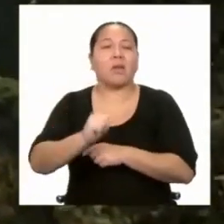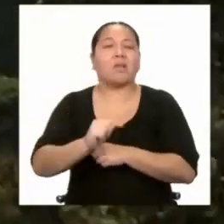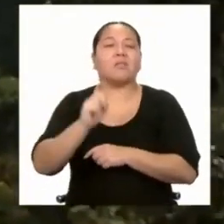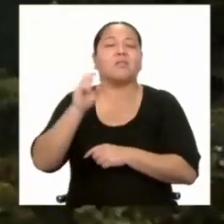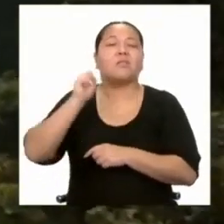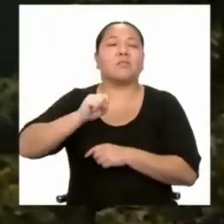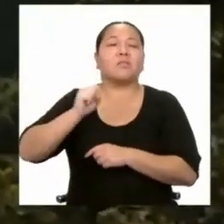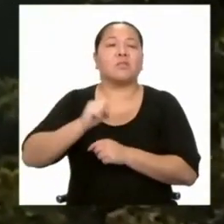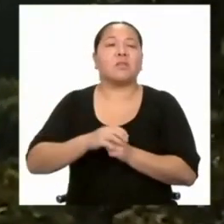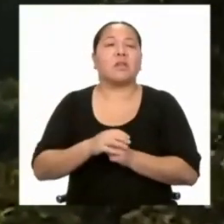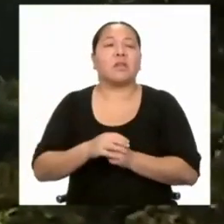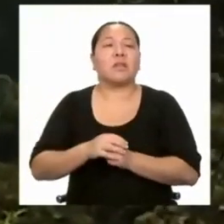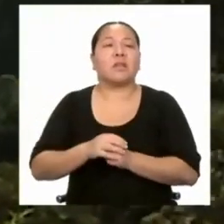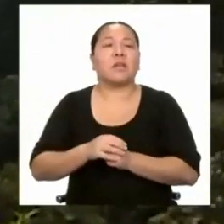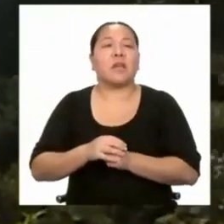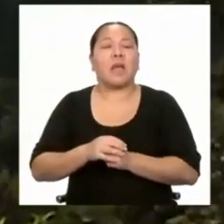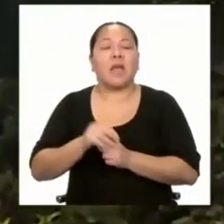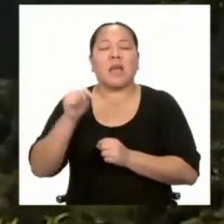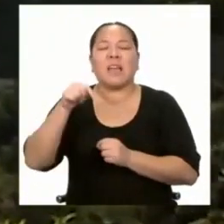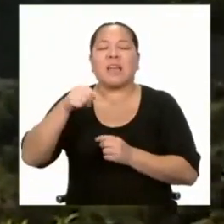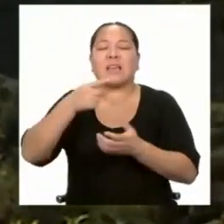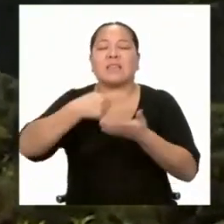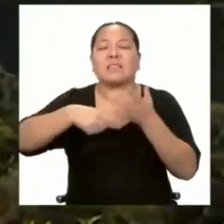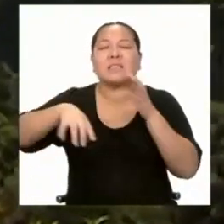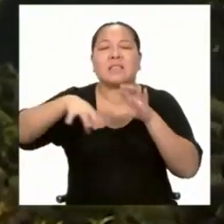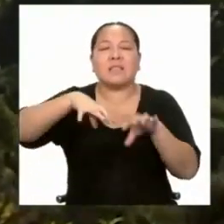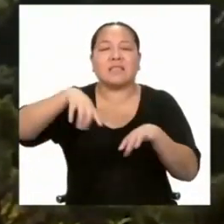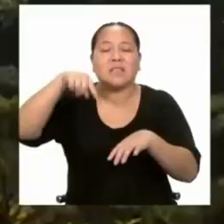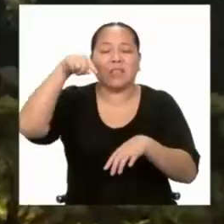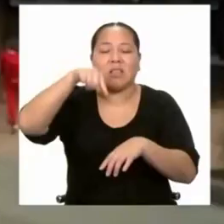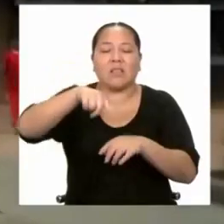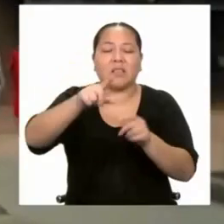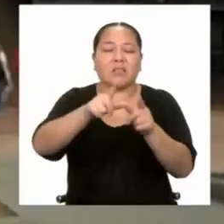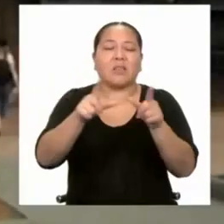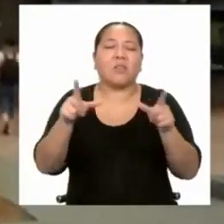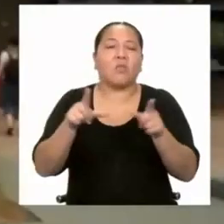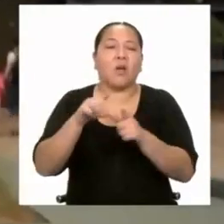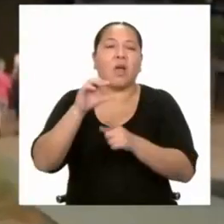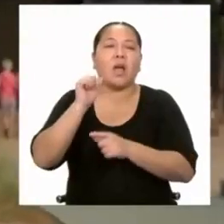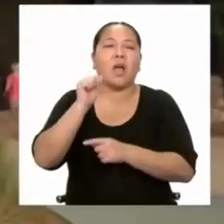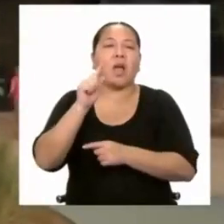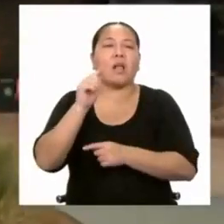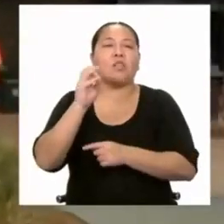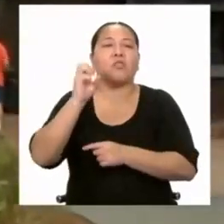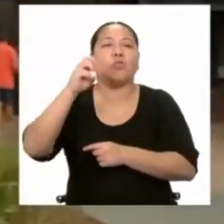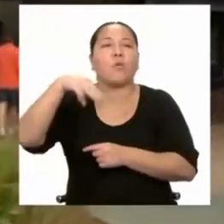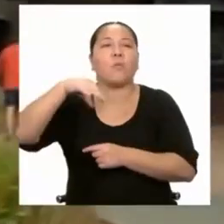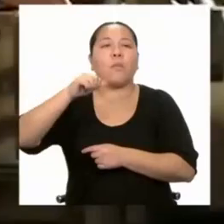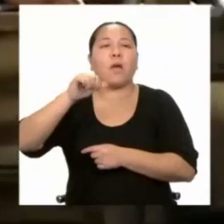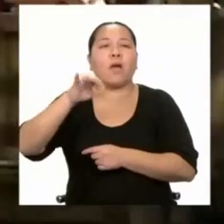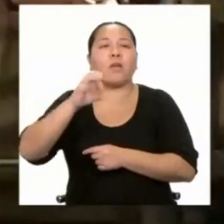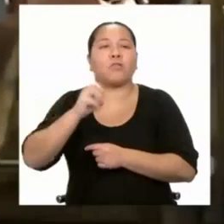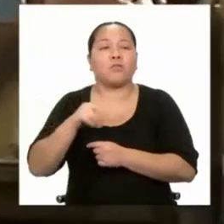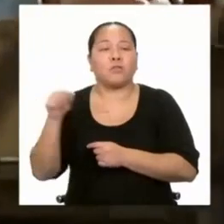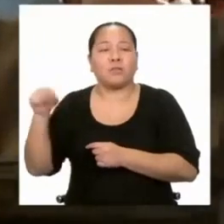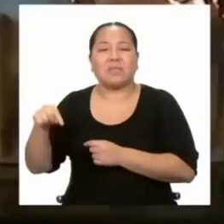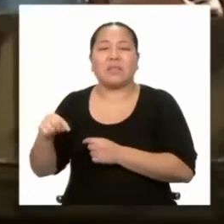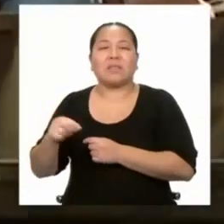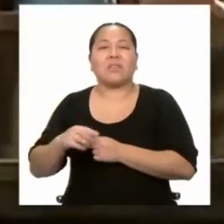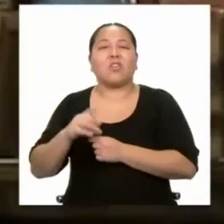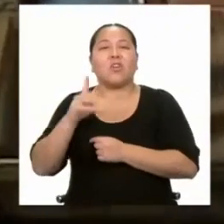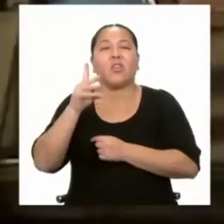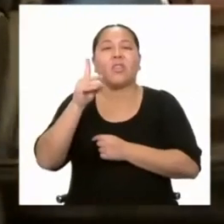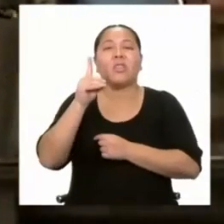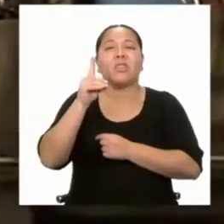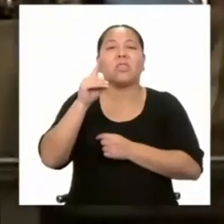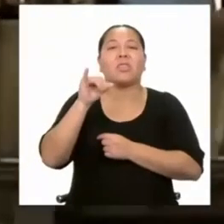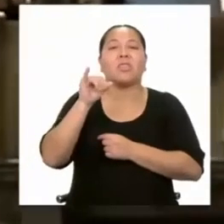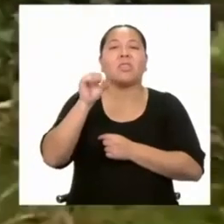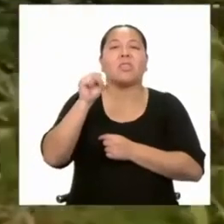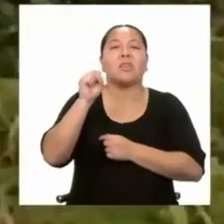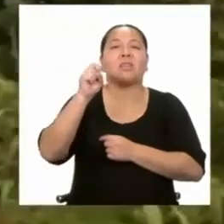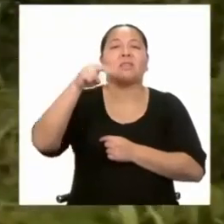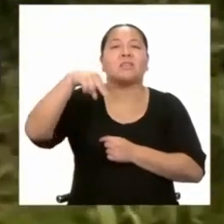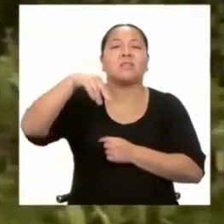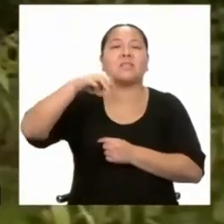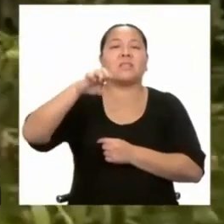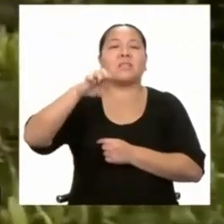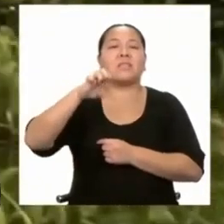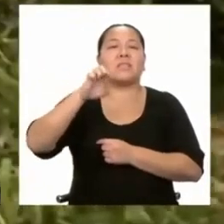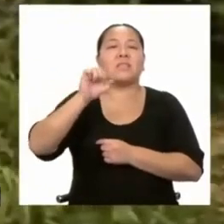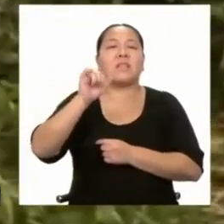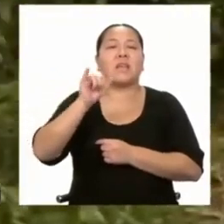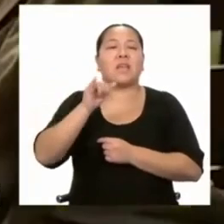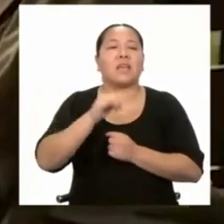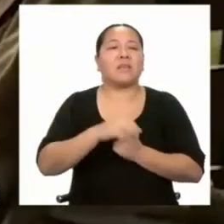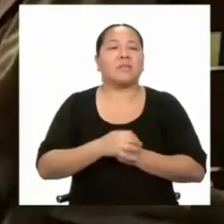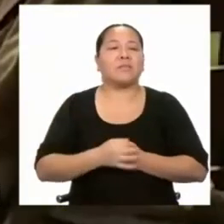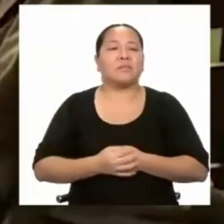que Disney está haciendo en el Alto Mayo. Disney has